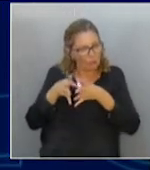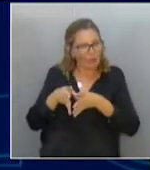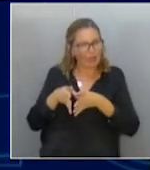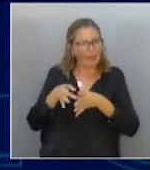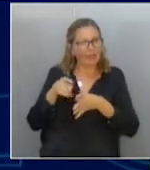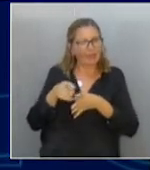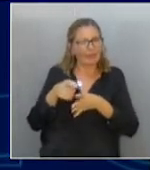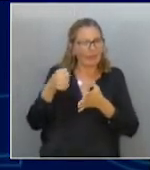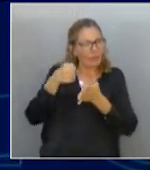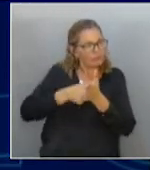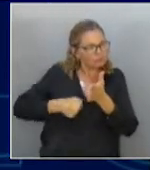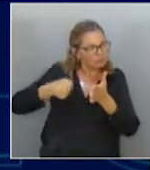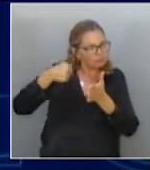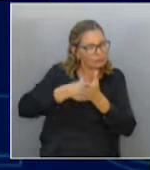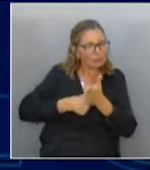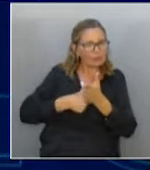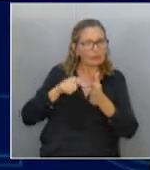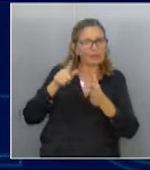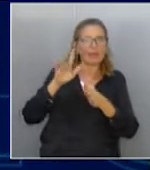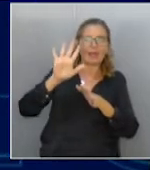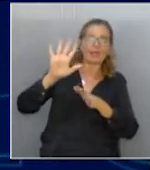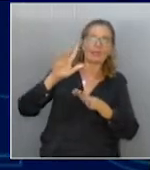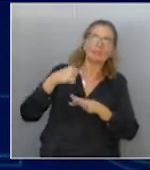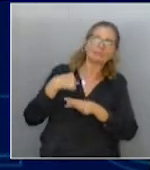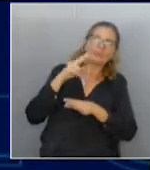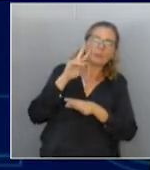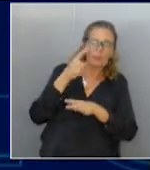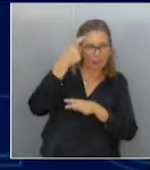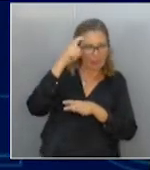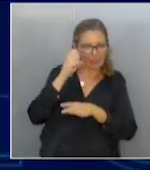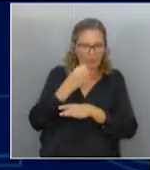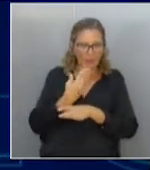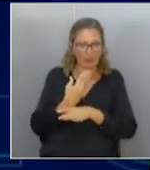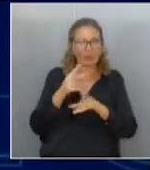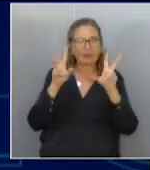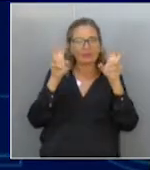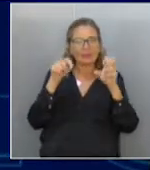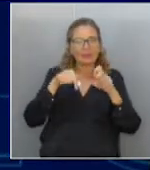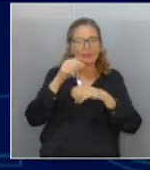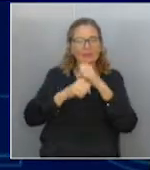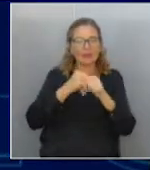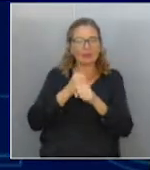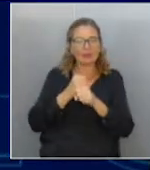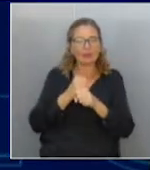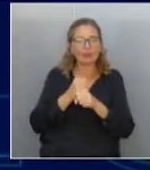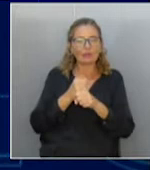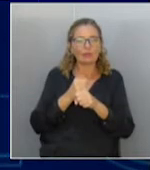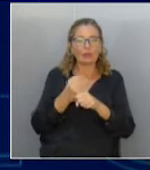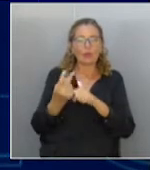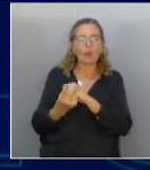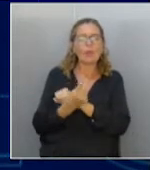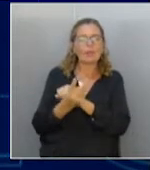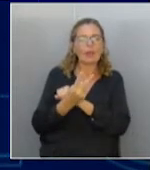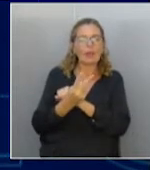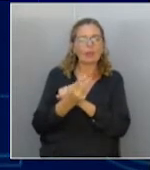ahí por un tiempo determinado y no sé, me parece muy buena idea. La temática de este año tenía que ver con los cuidados.